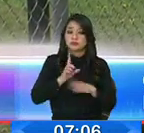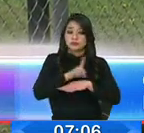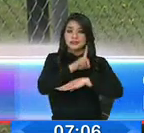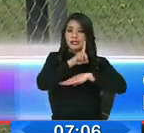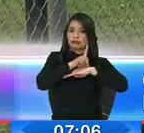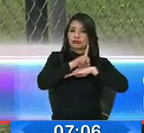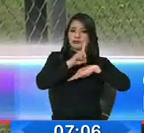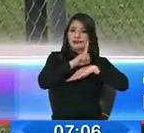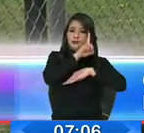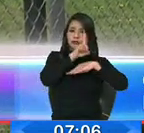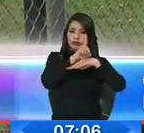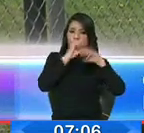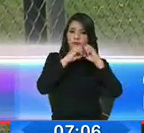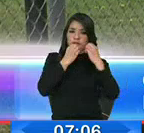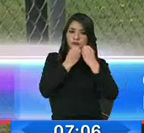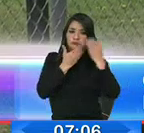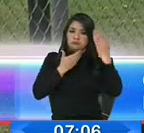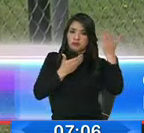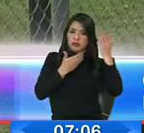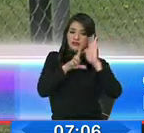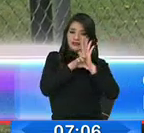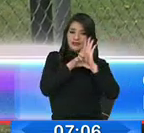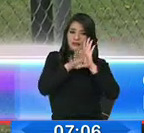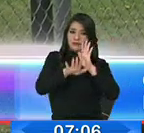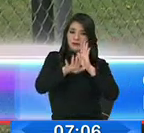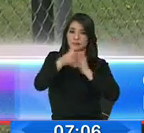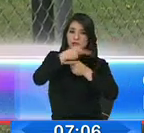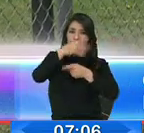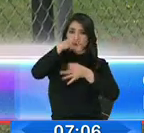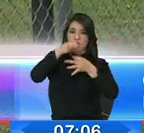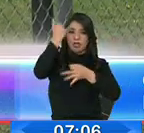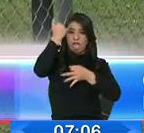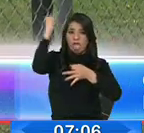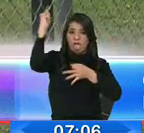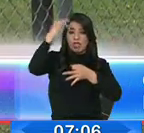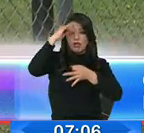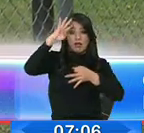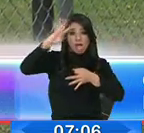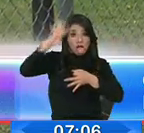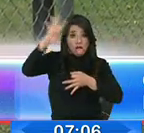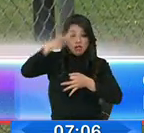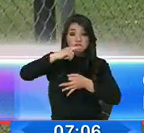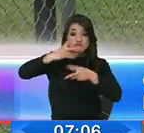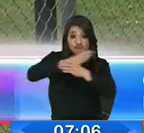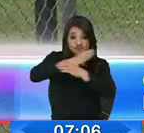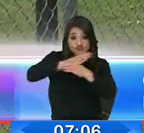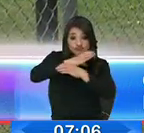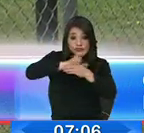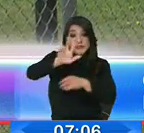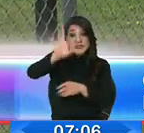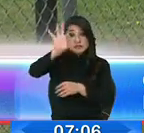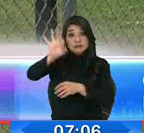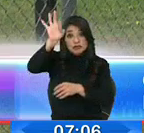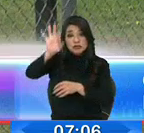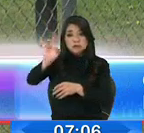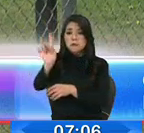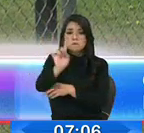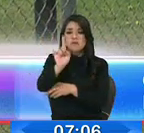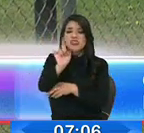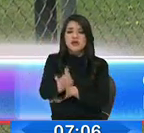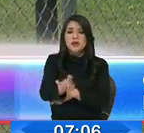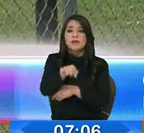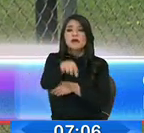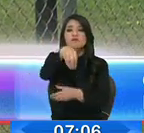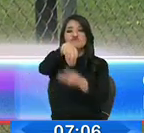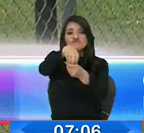de Organizaciones Políticas del CNE se inventa y determina que el cálculo del 3% se lo debe hacer